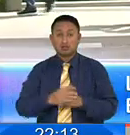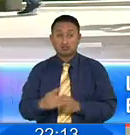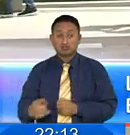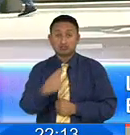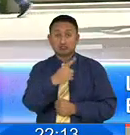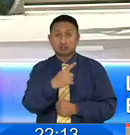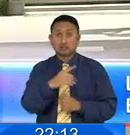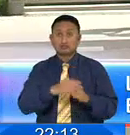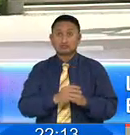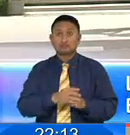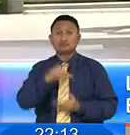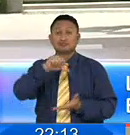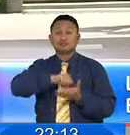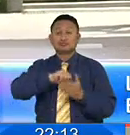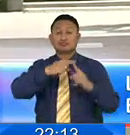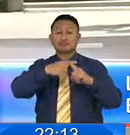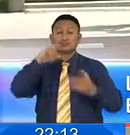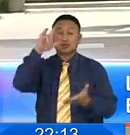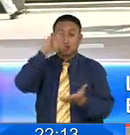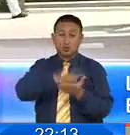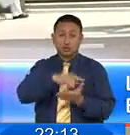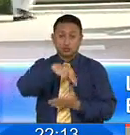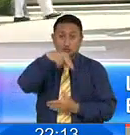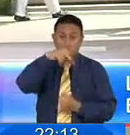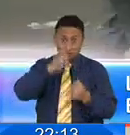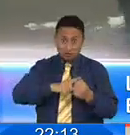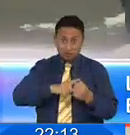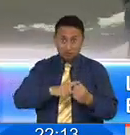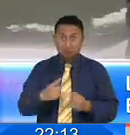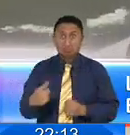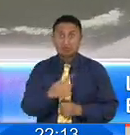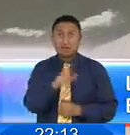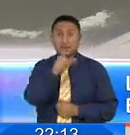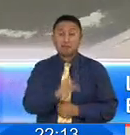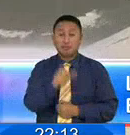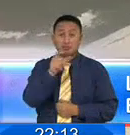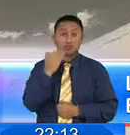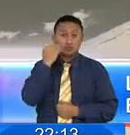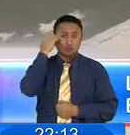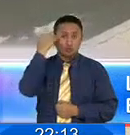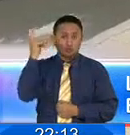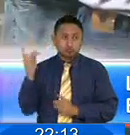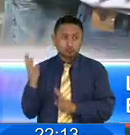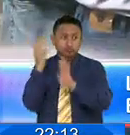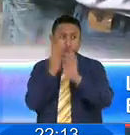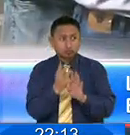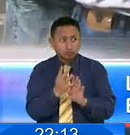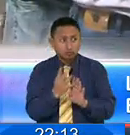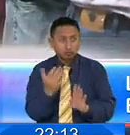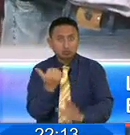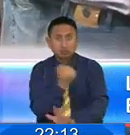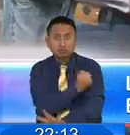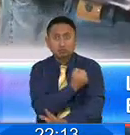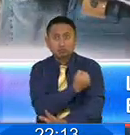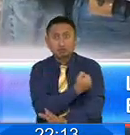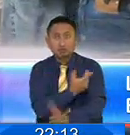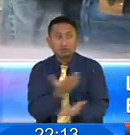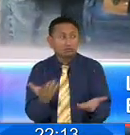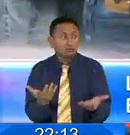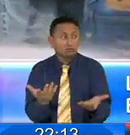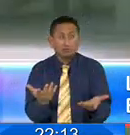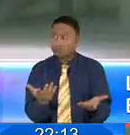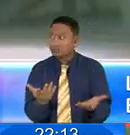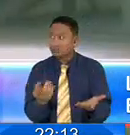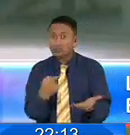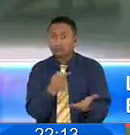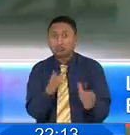de Inmunización del Bicentenario al norte de Quito. Decenas de adultos mayores llegaban para la inoculación y únicamente se encontraron con